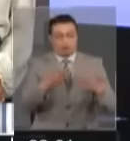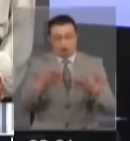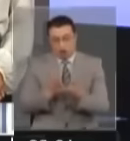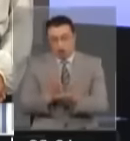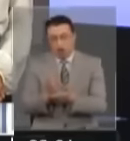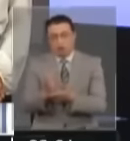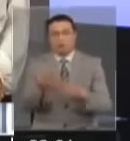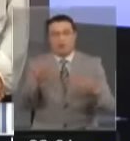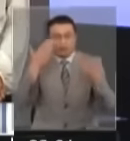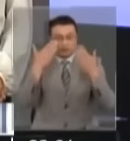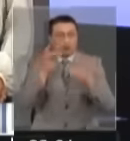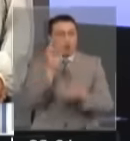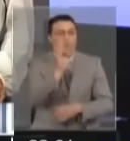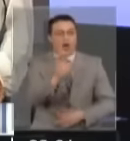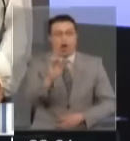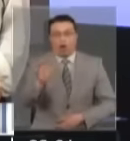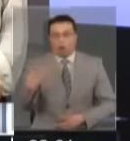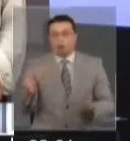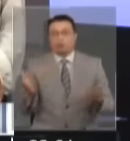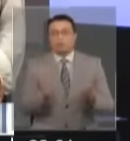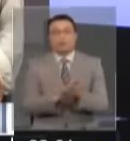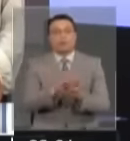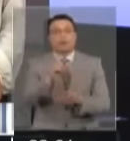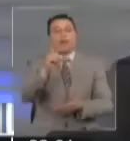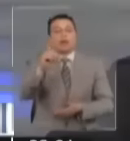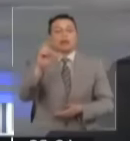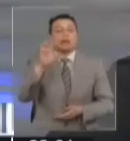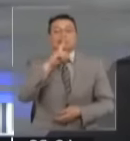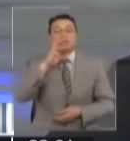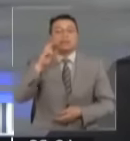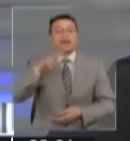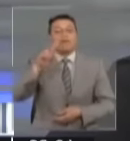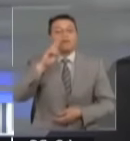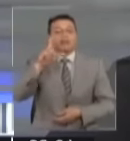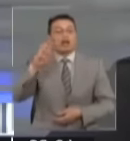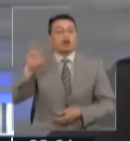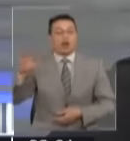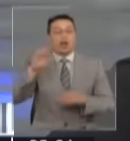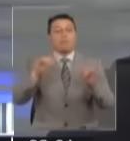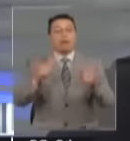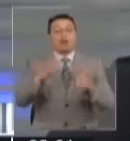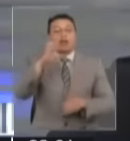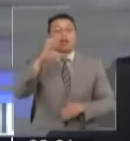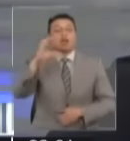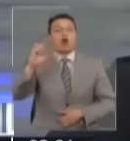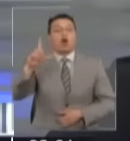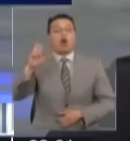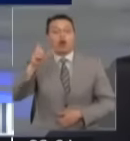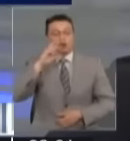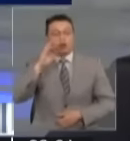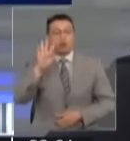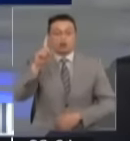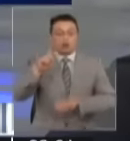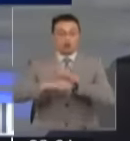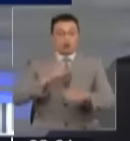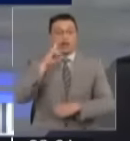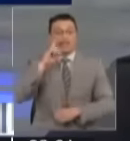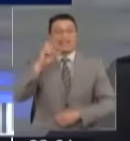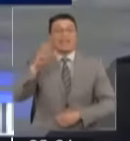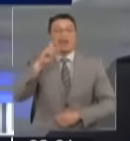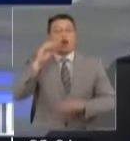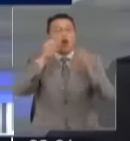entonces saludándolos a cada uno de ellos. Así es. Cristian Villarroel, candidato del Partido Ecologista, 41 años, ingeniero ambiental.